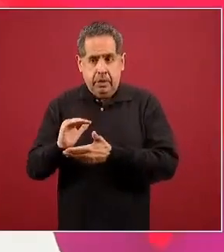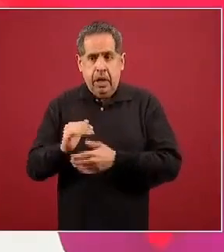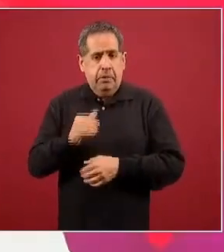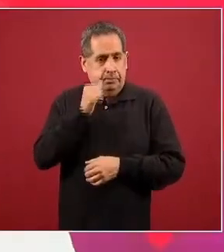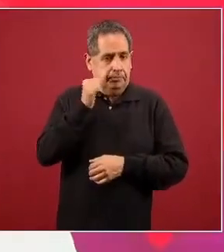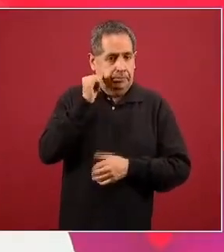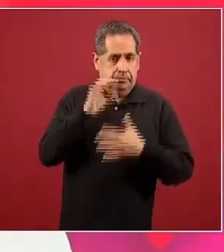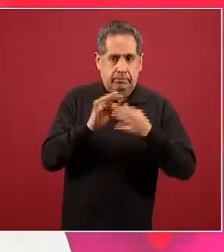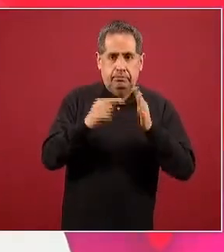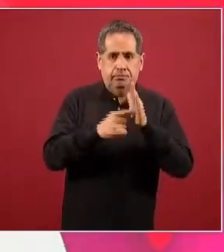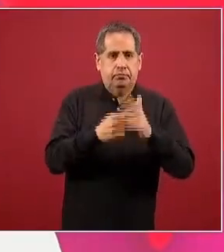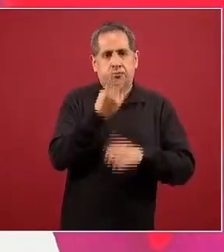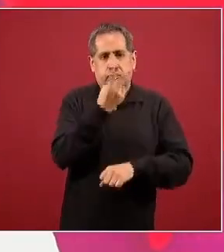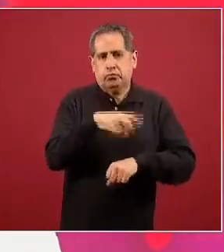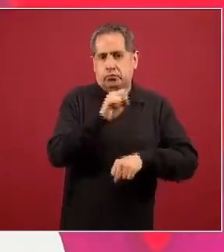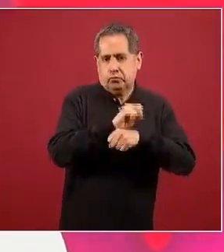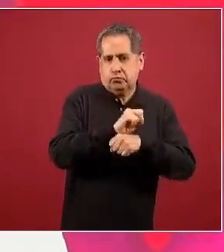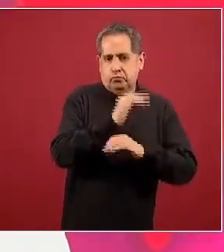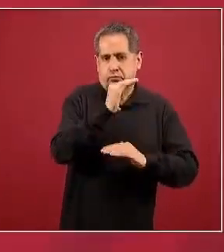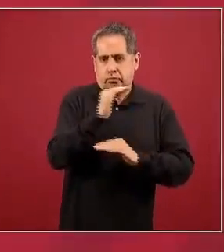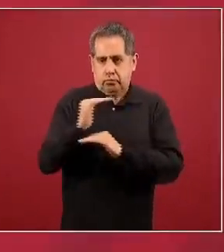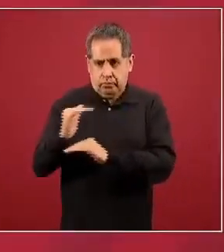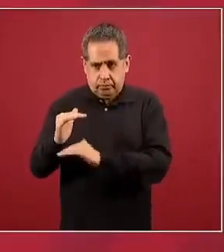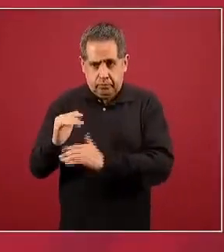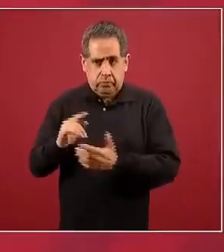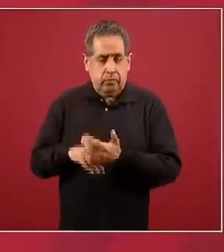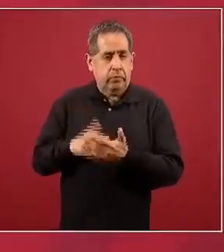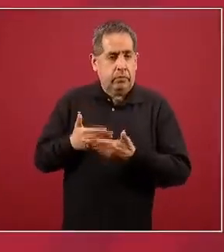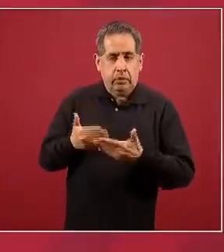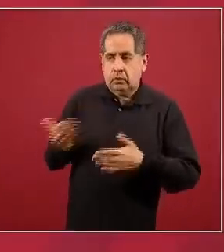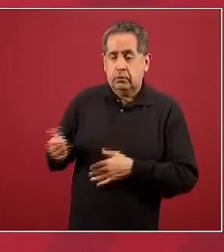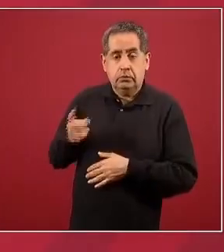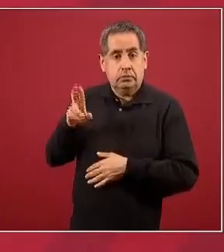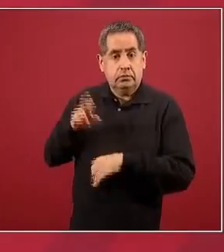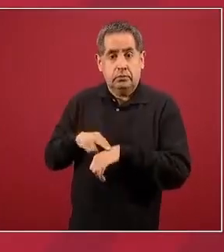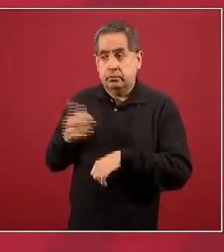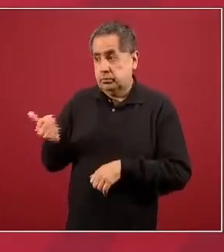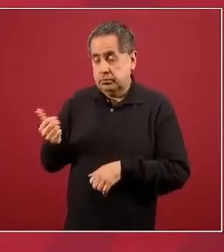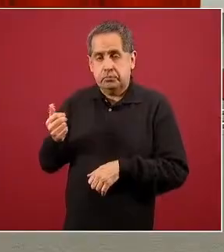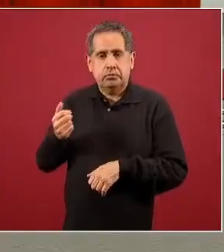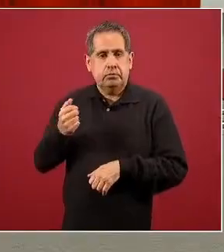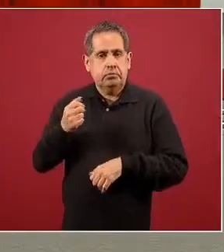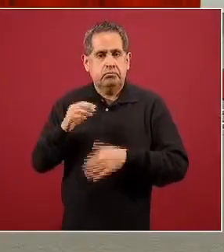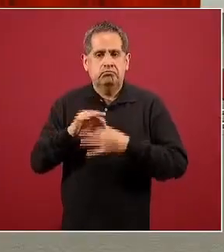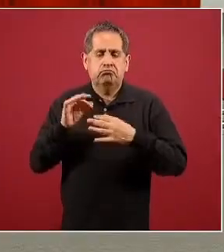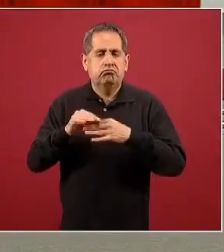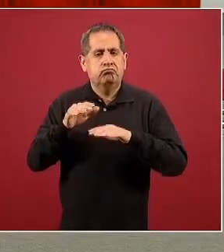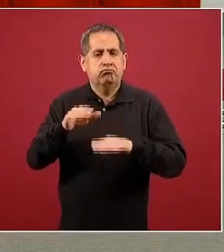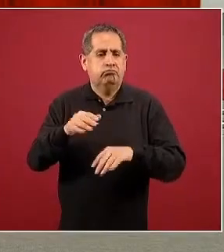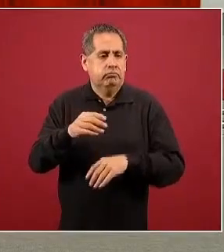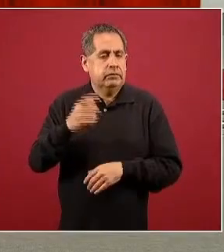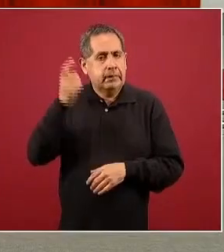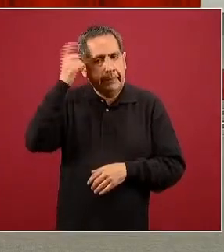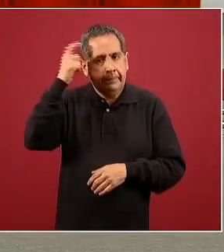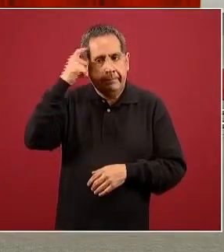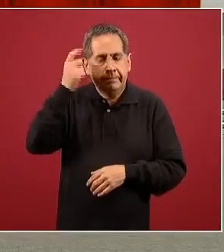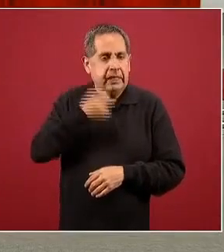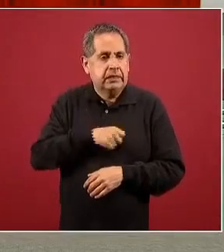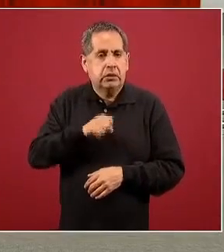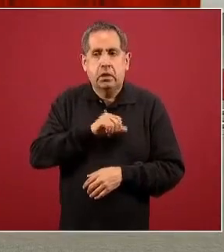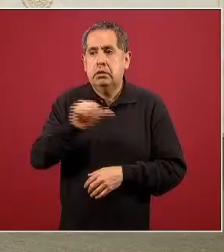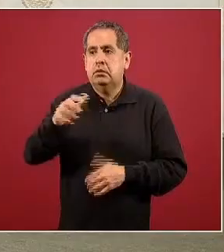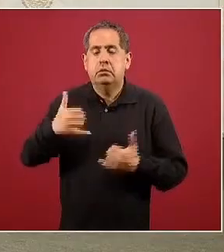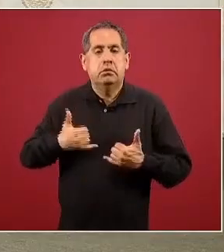2 semanas de disminución, y el doctor Sarmiento nos platicará sobre salud mental en